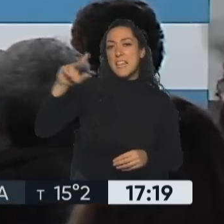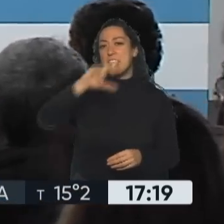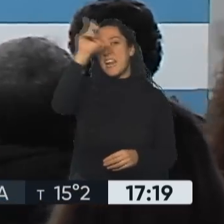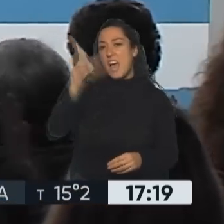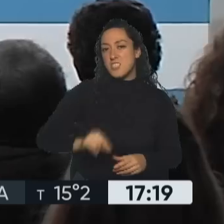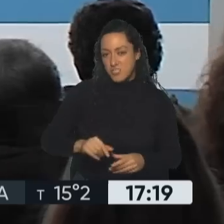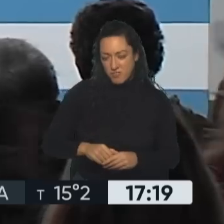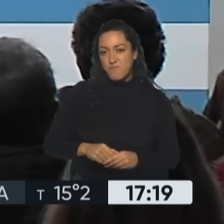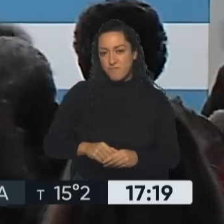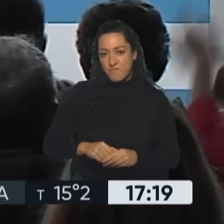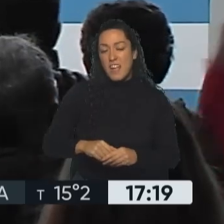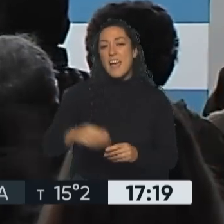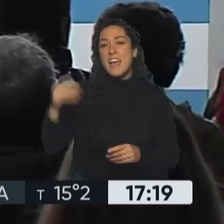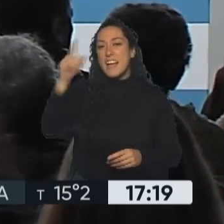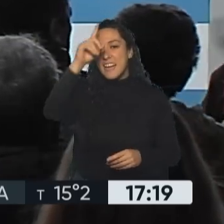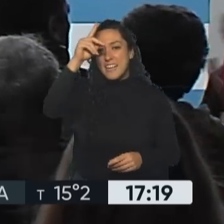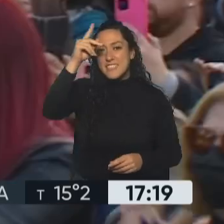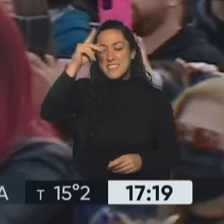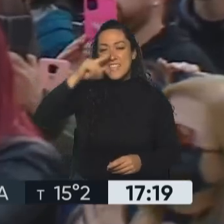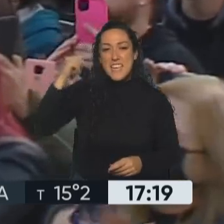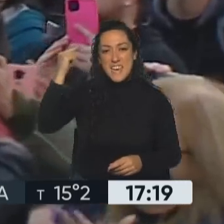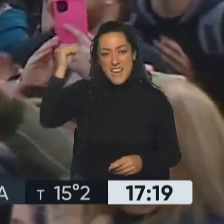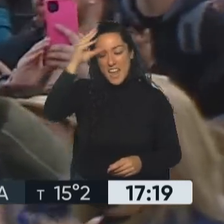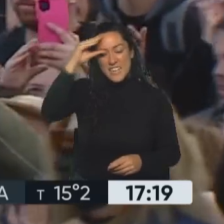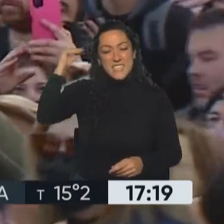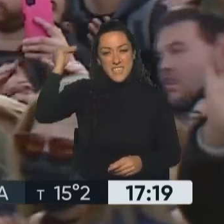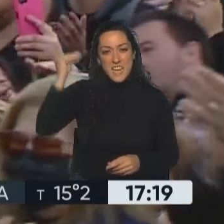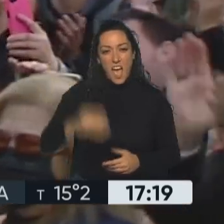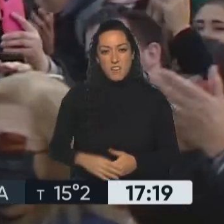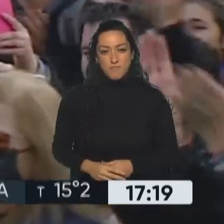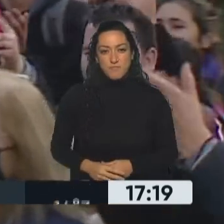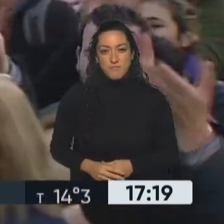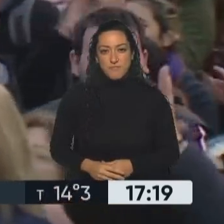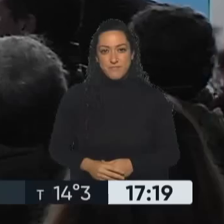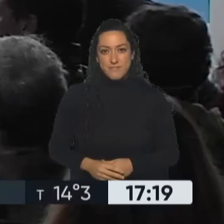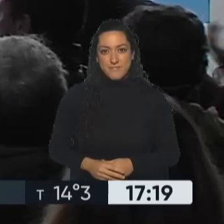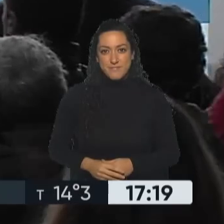Nación, Cristina Fernández de Kirchner.